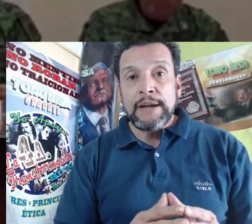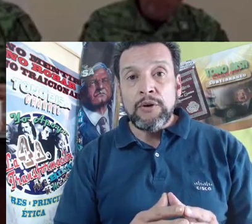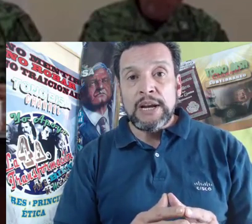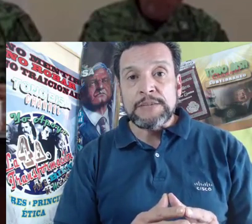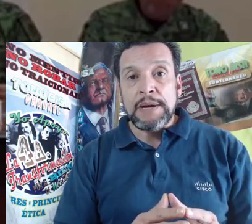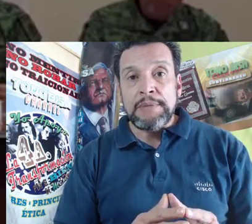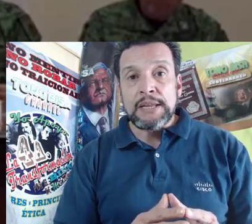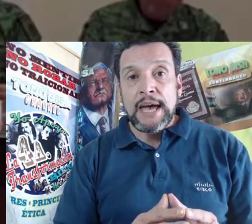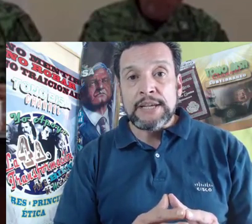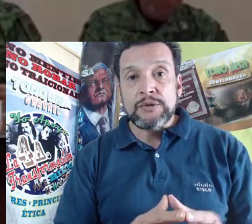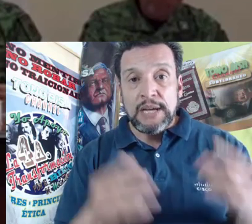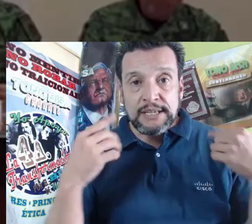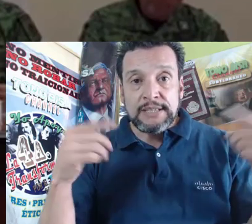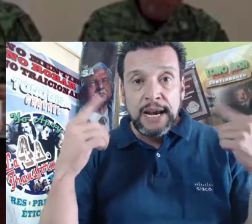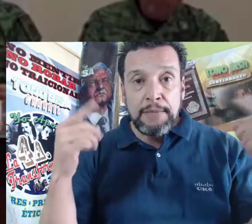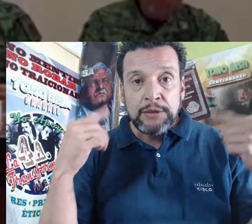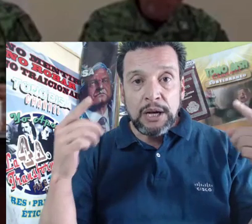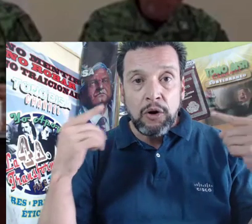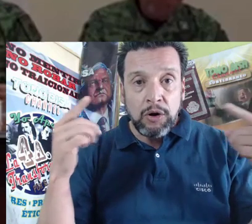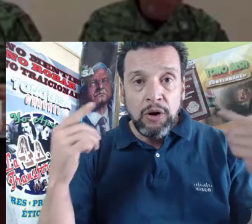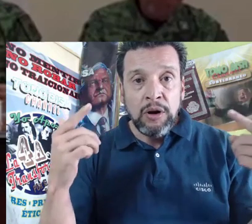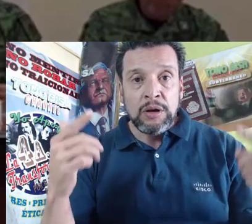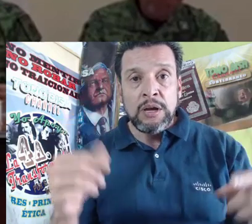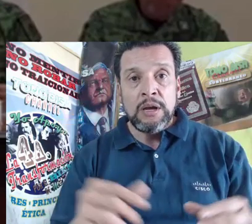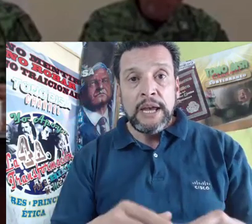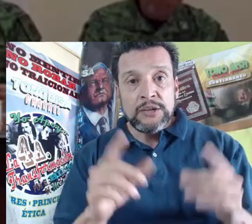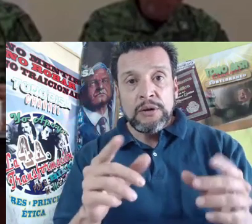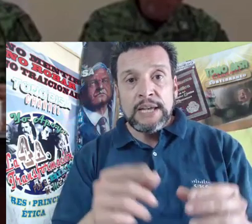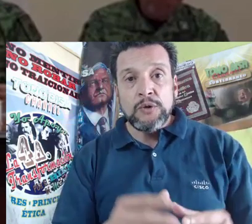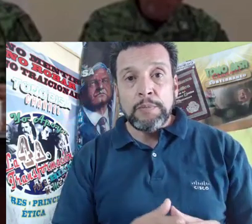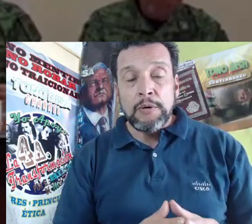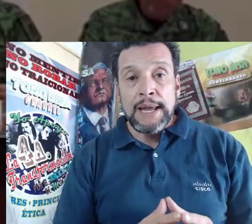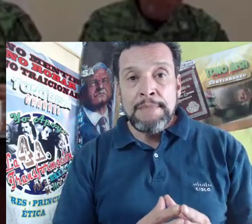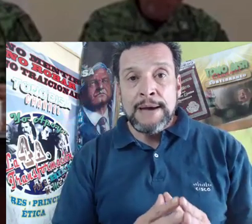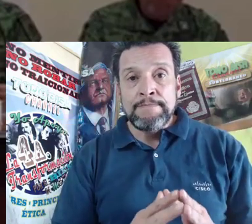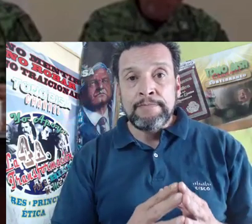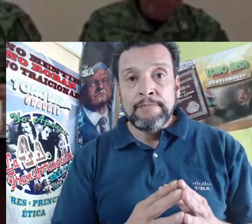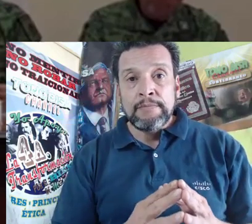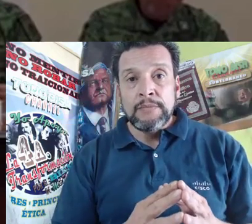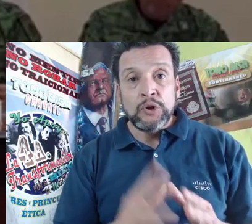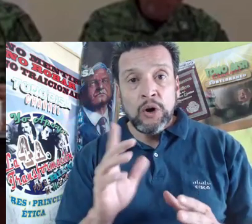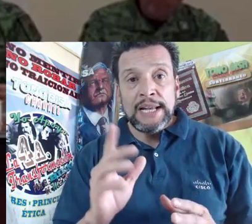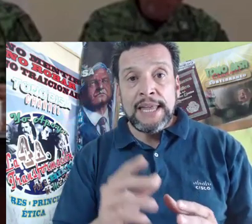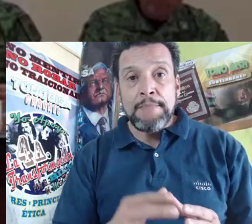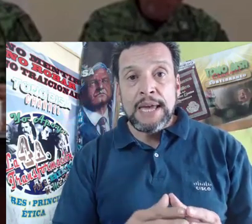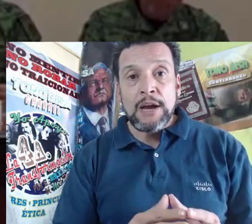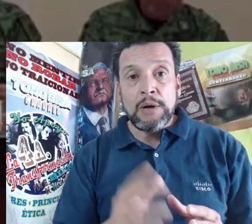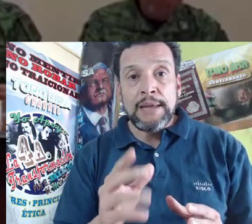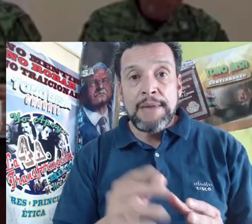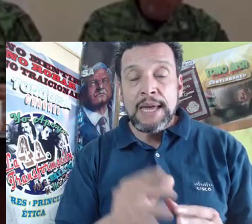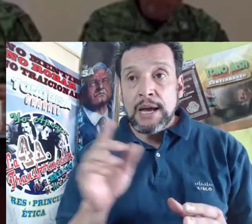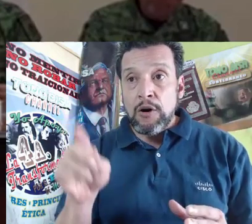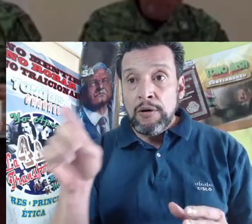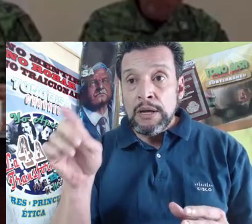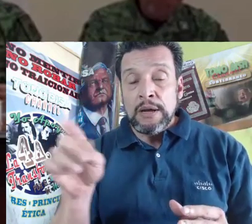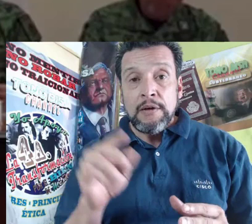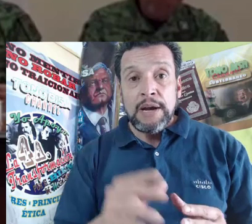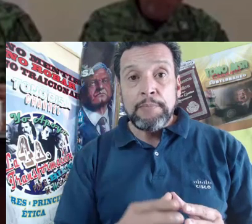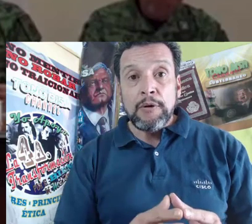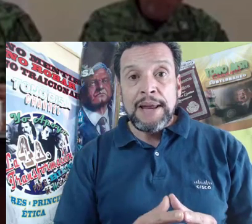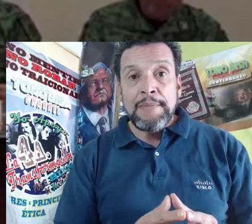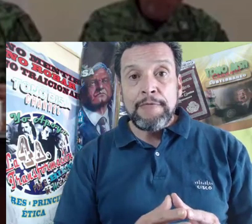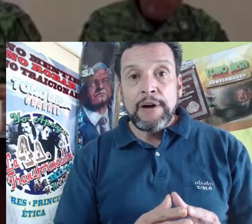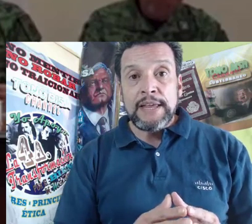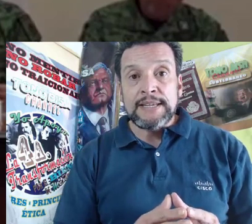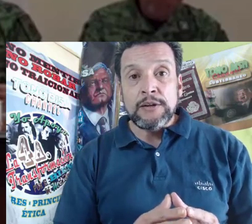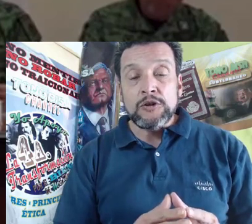su jefe no les permita esto y les esté lavando el coco, eso ya es su problema, no el de México. El de México,